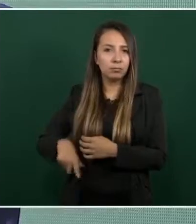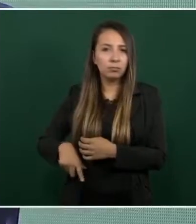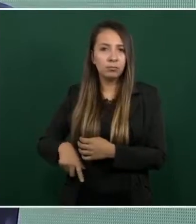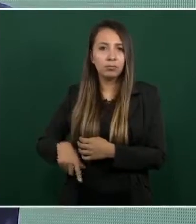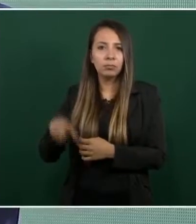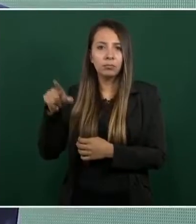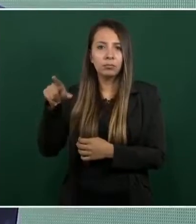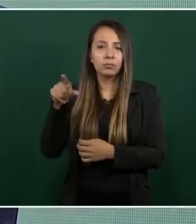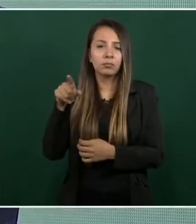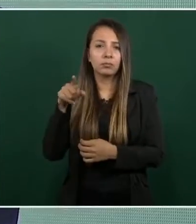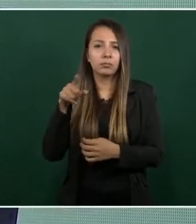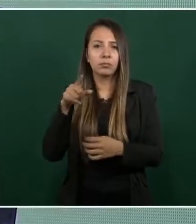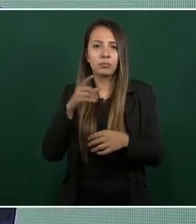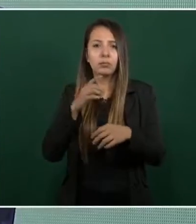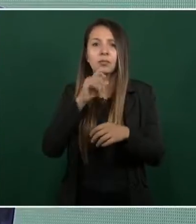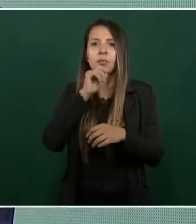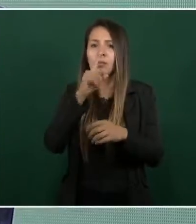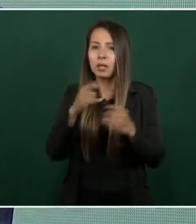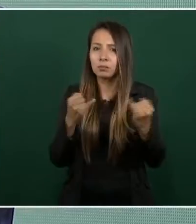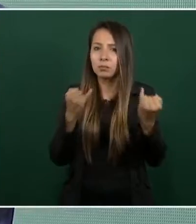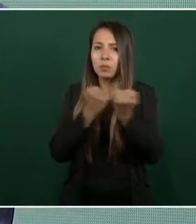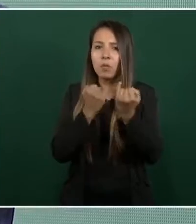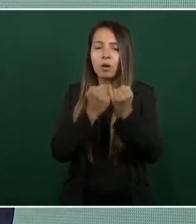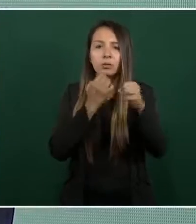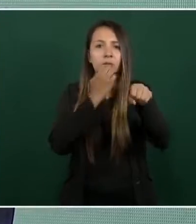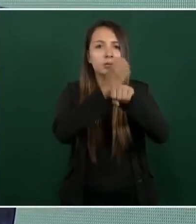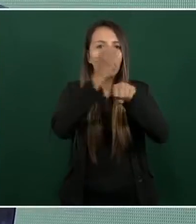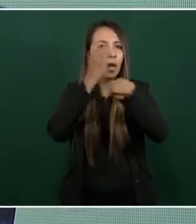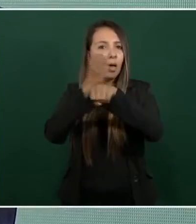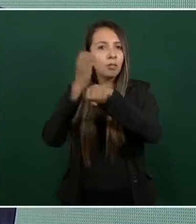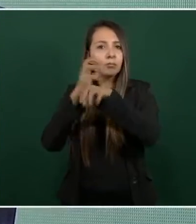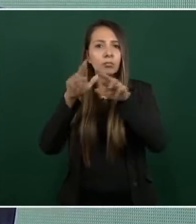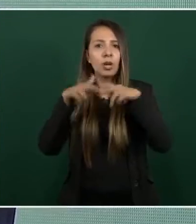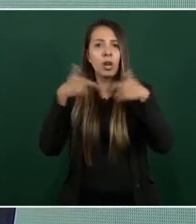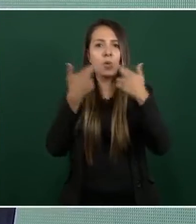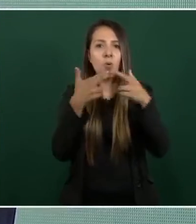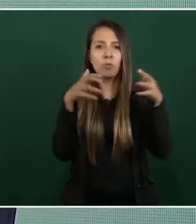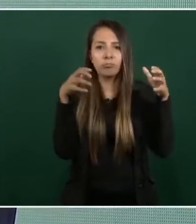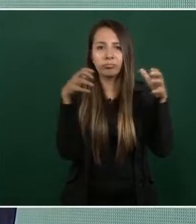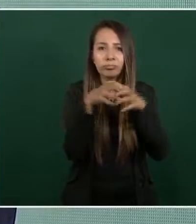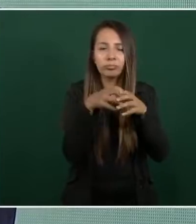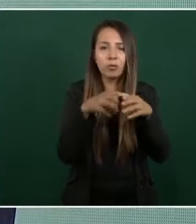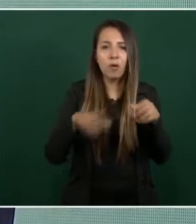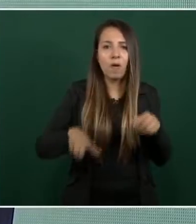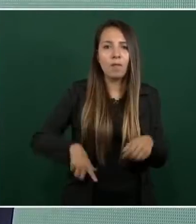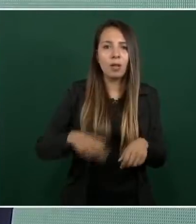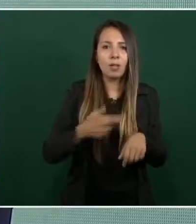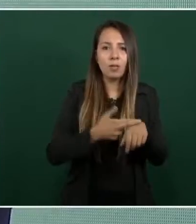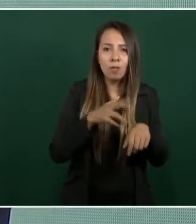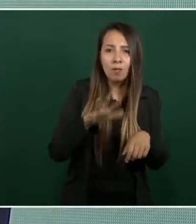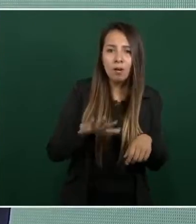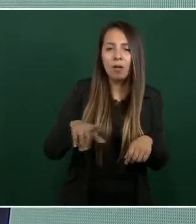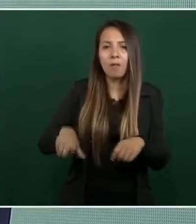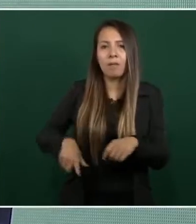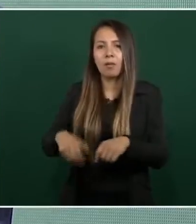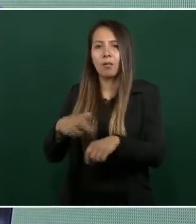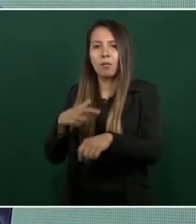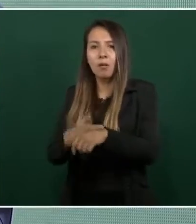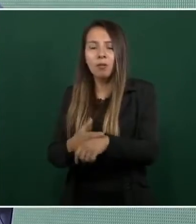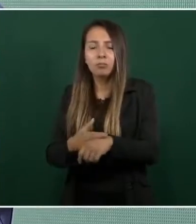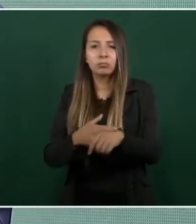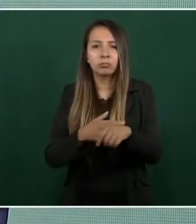se reúnen en los estados las gobernadoras, los gobernadores, con